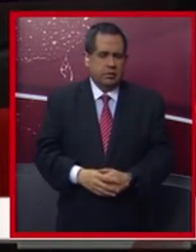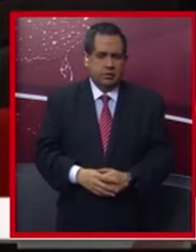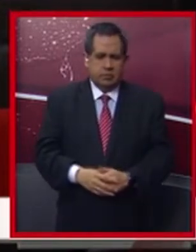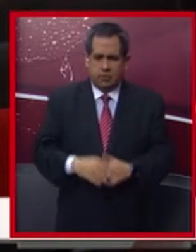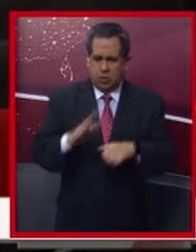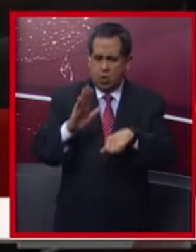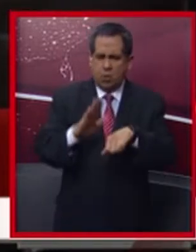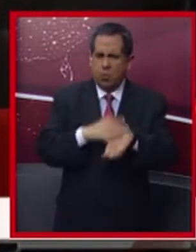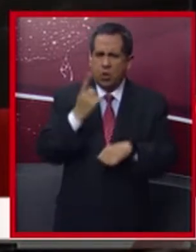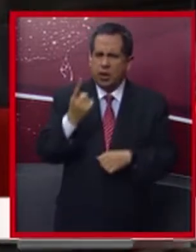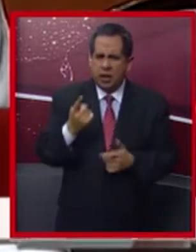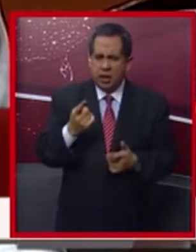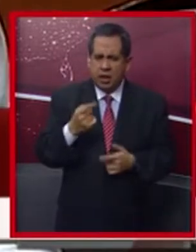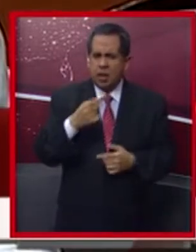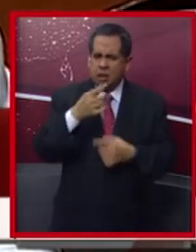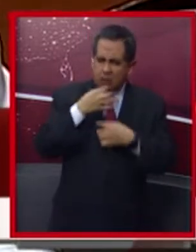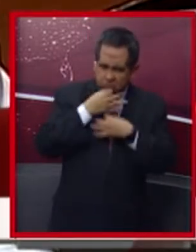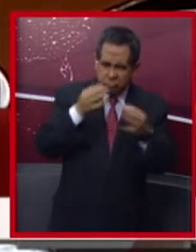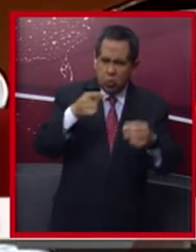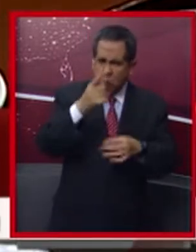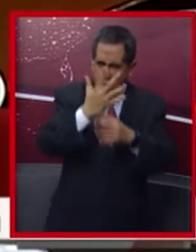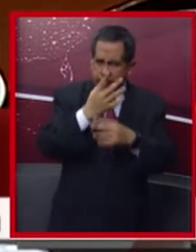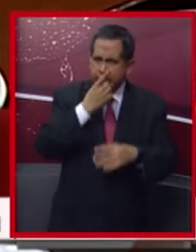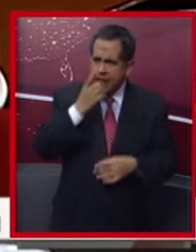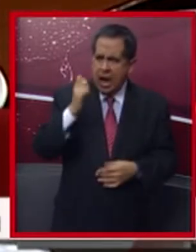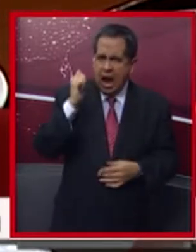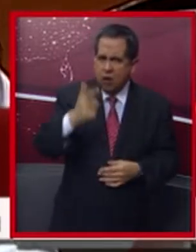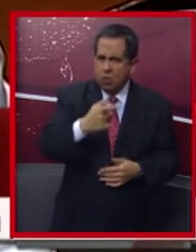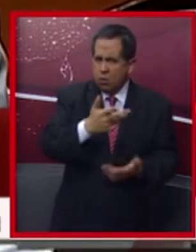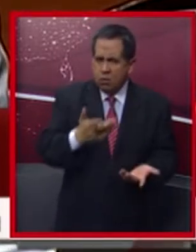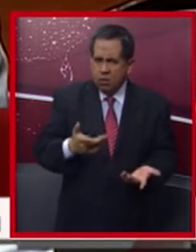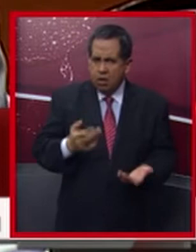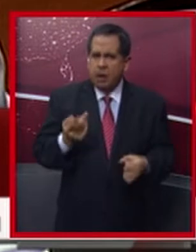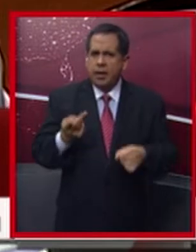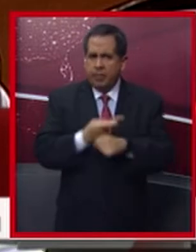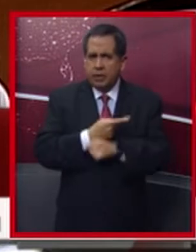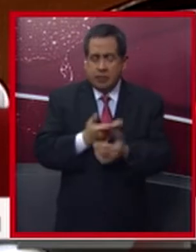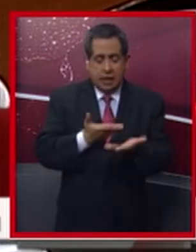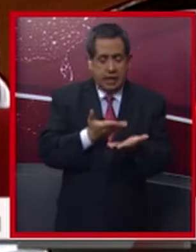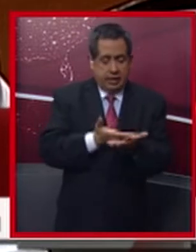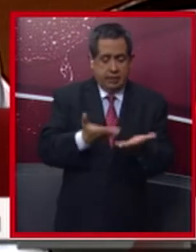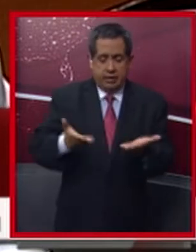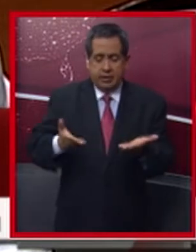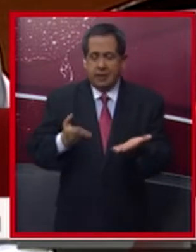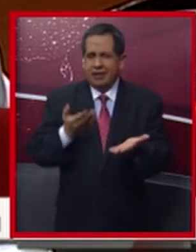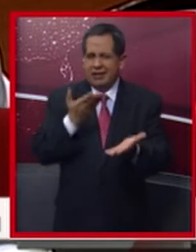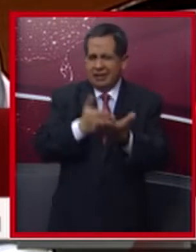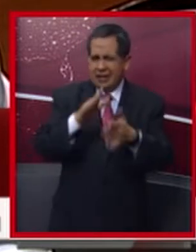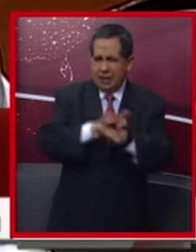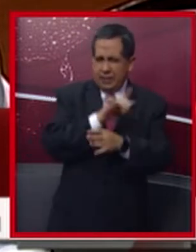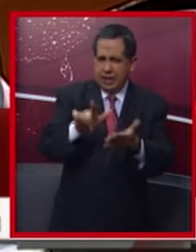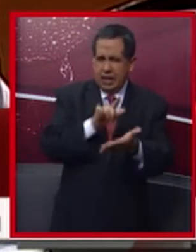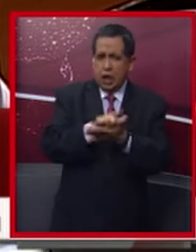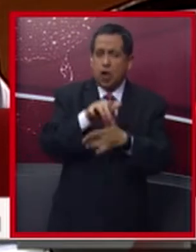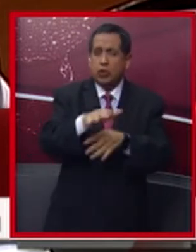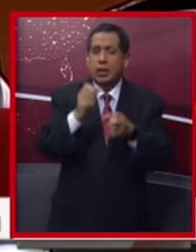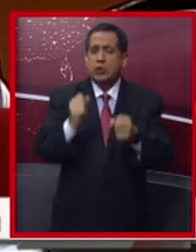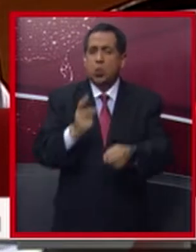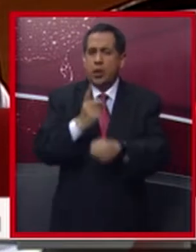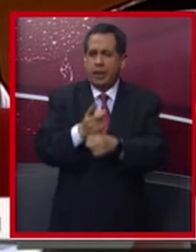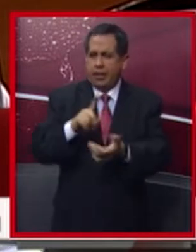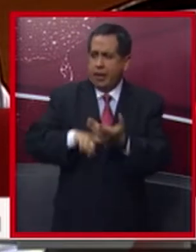¿Por qué no se ha pronunciado sobre las iniciativas en materia de seguridad interior que se han